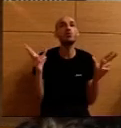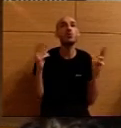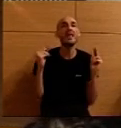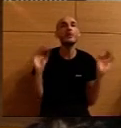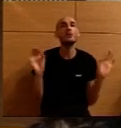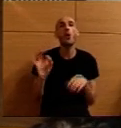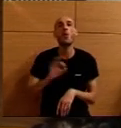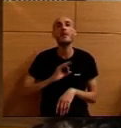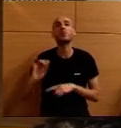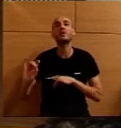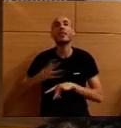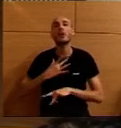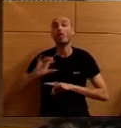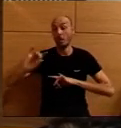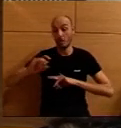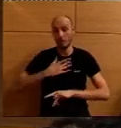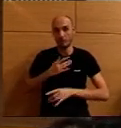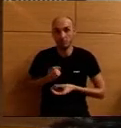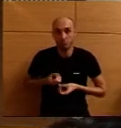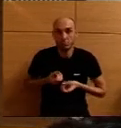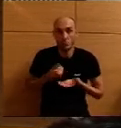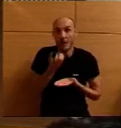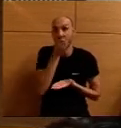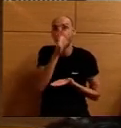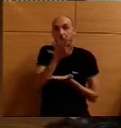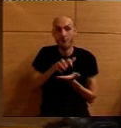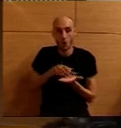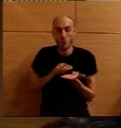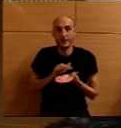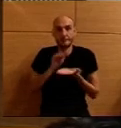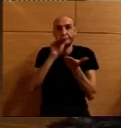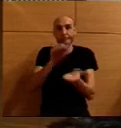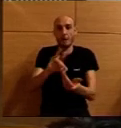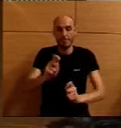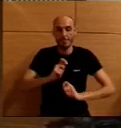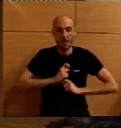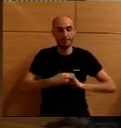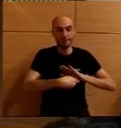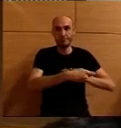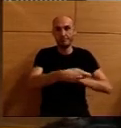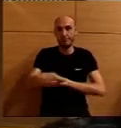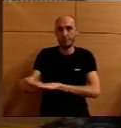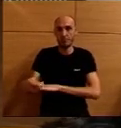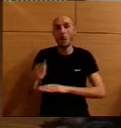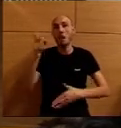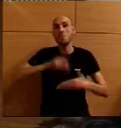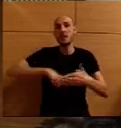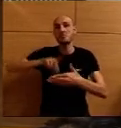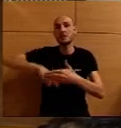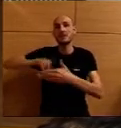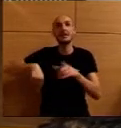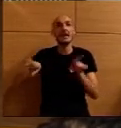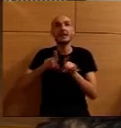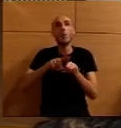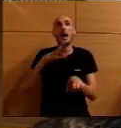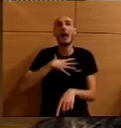si es así, si nos pueden hacer llegar los informes mensualmente para poder, como hacemos en el Ayuntamiento de Valencia, para